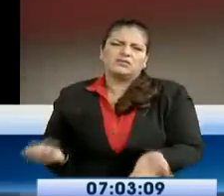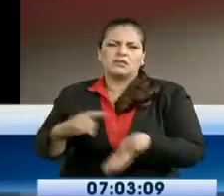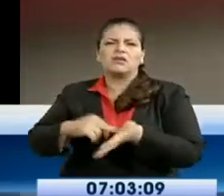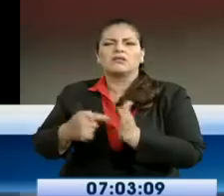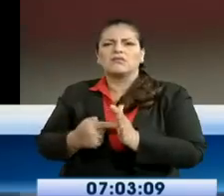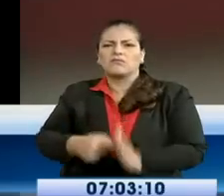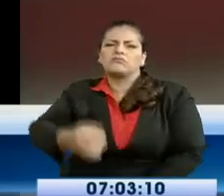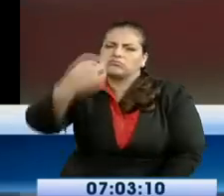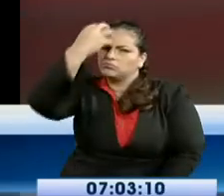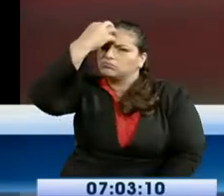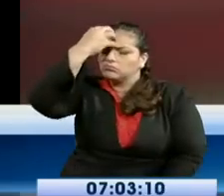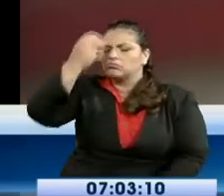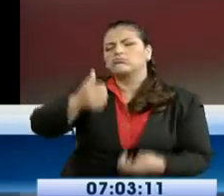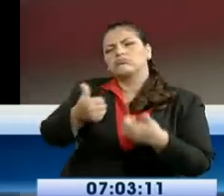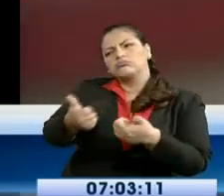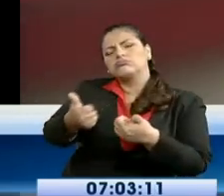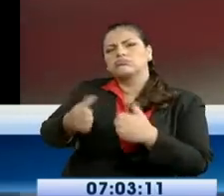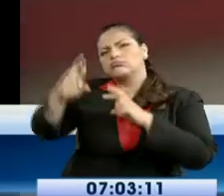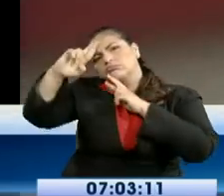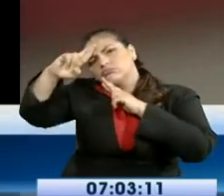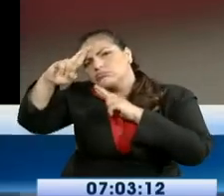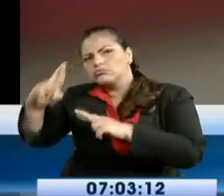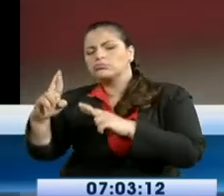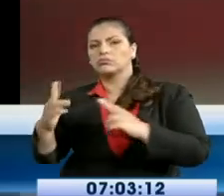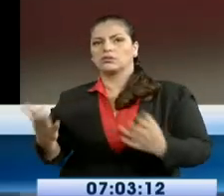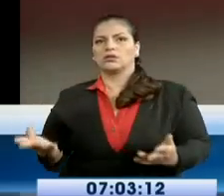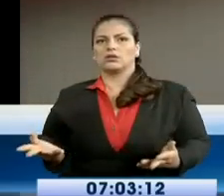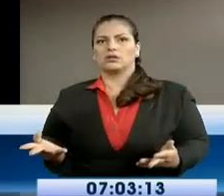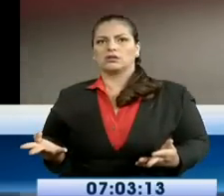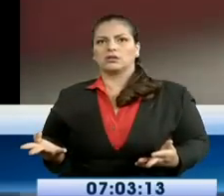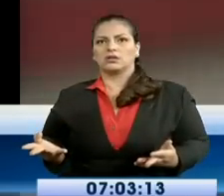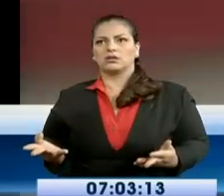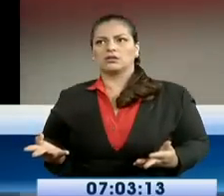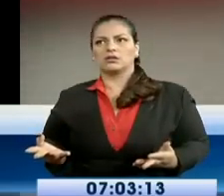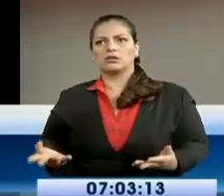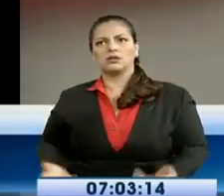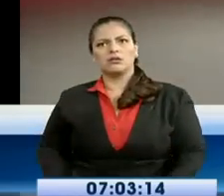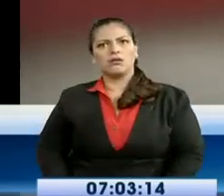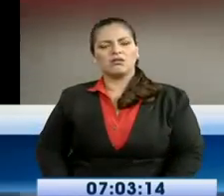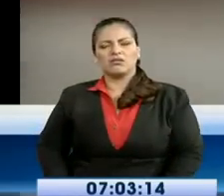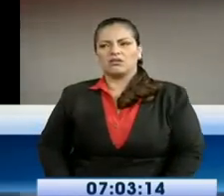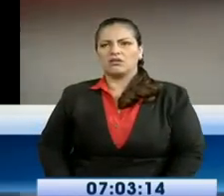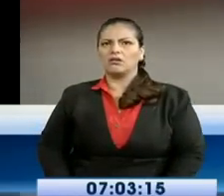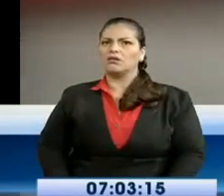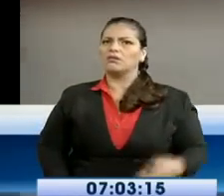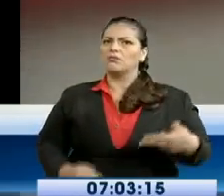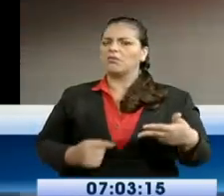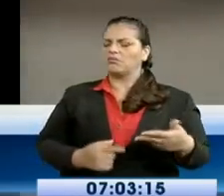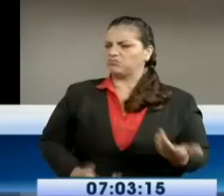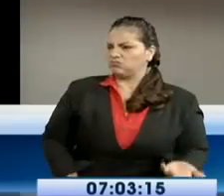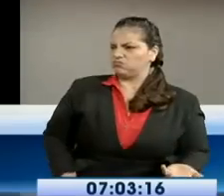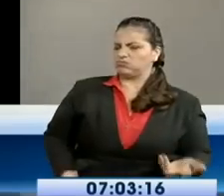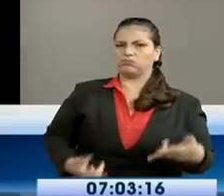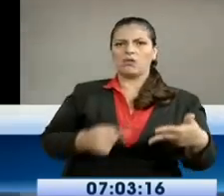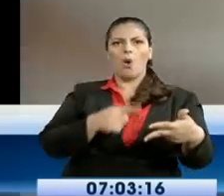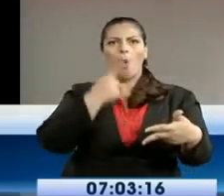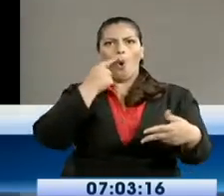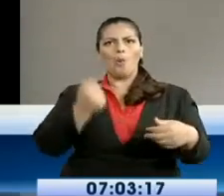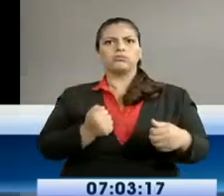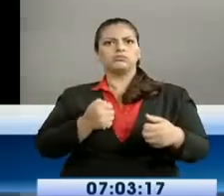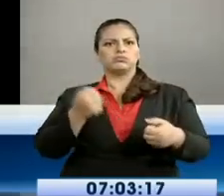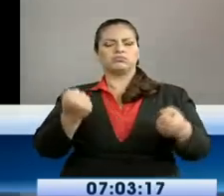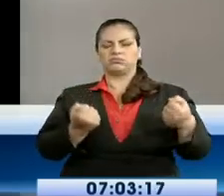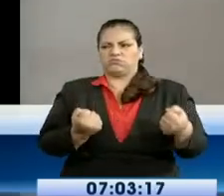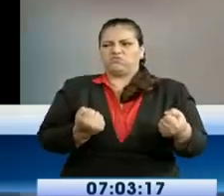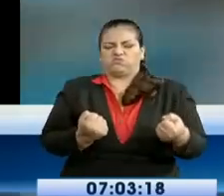la vejación y la humillación. Pública. Pública a una dama, incluso intento de asesinato, yo sí lo calificaría así, no soy abogada